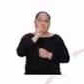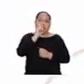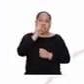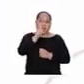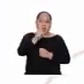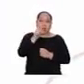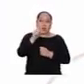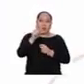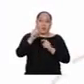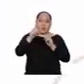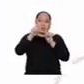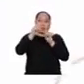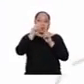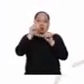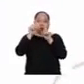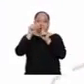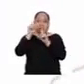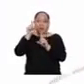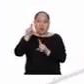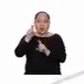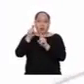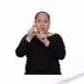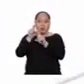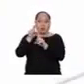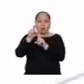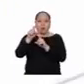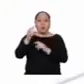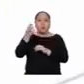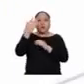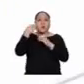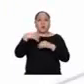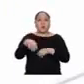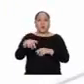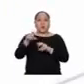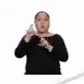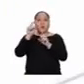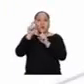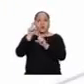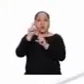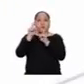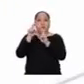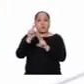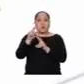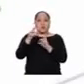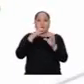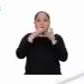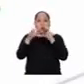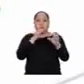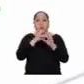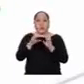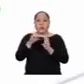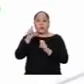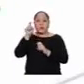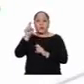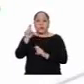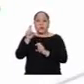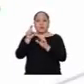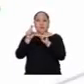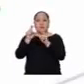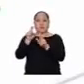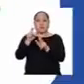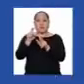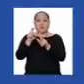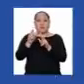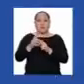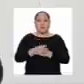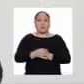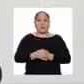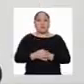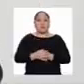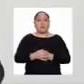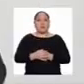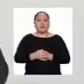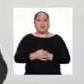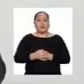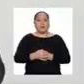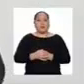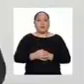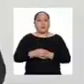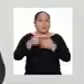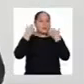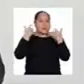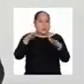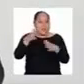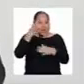Enseñanza sería X sub 2. Y comunicación sería X sub 3.